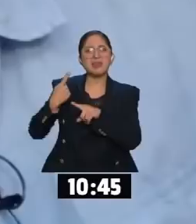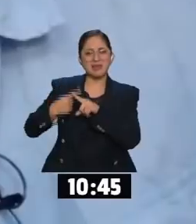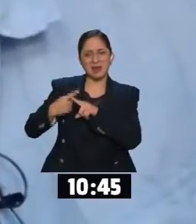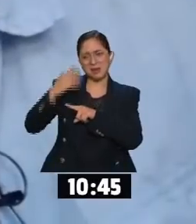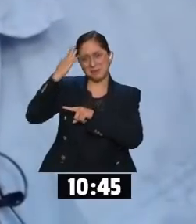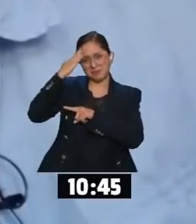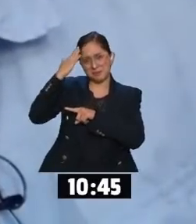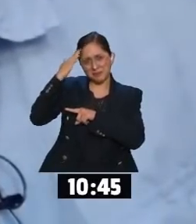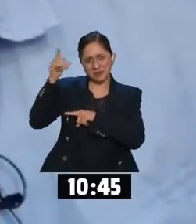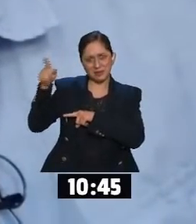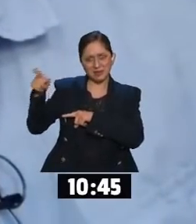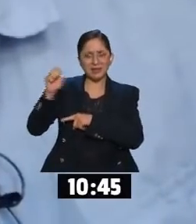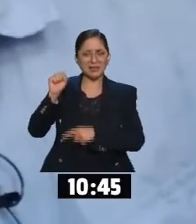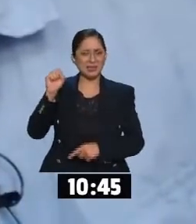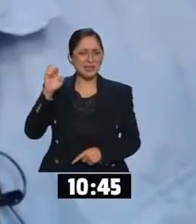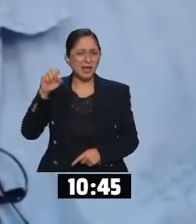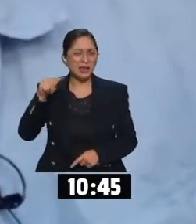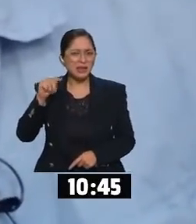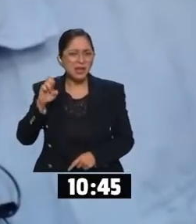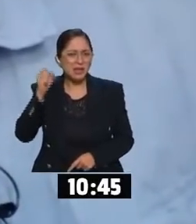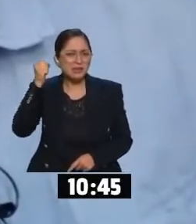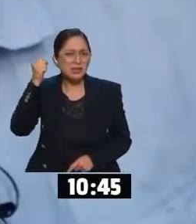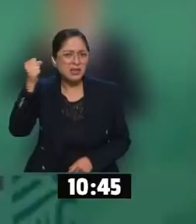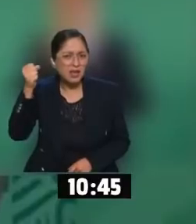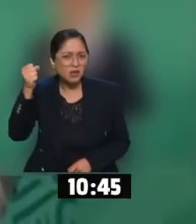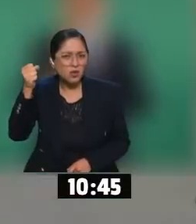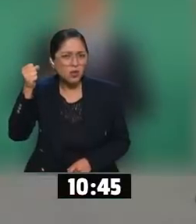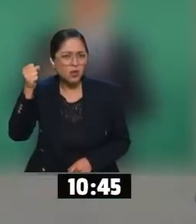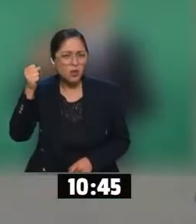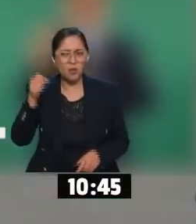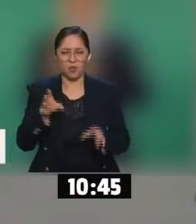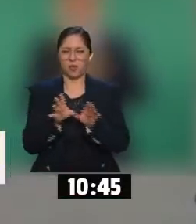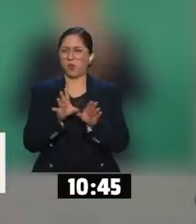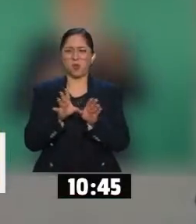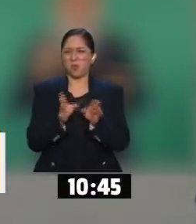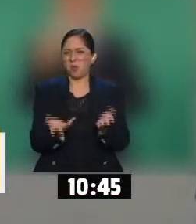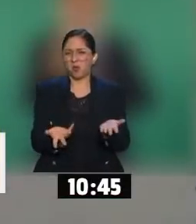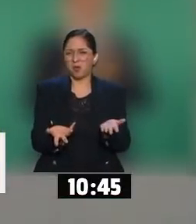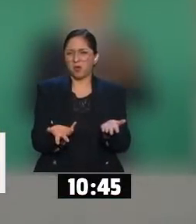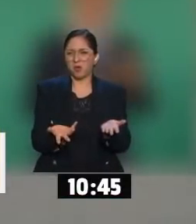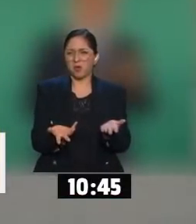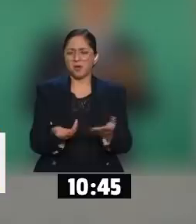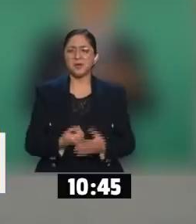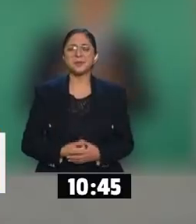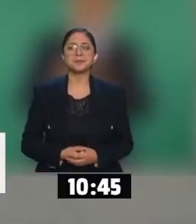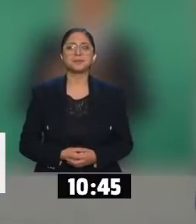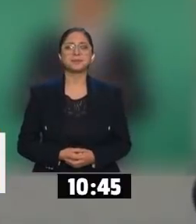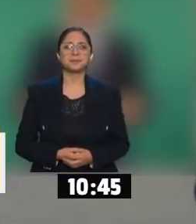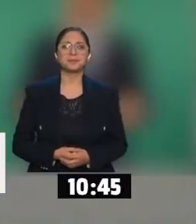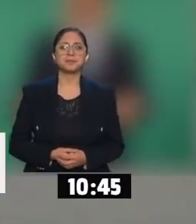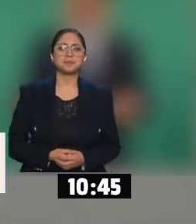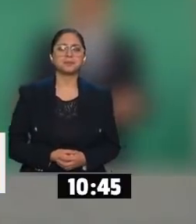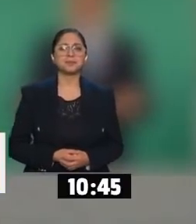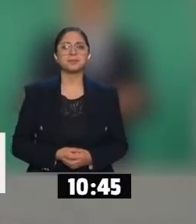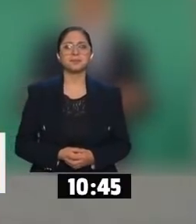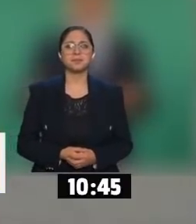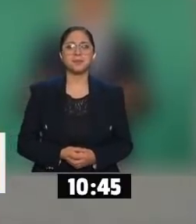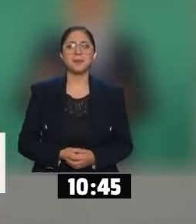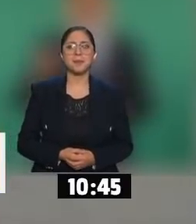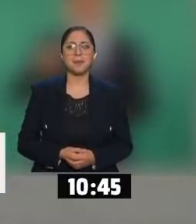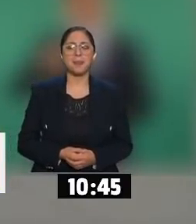de la Educación, ¿no? ¿O cómo? Y ahora resulta que este